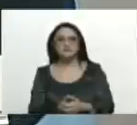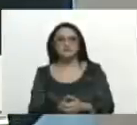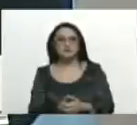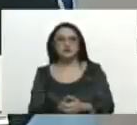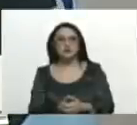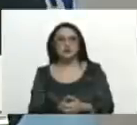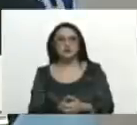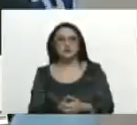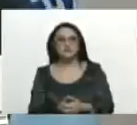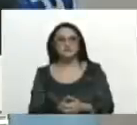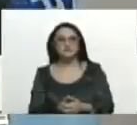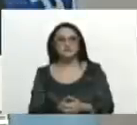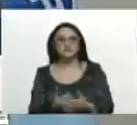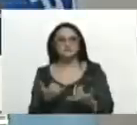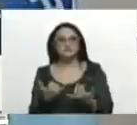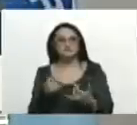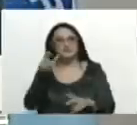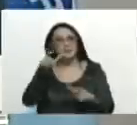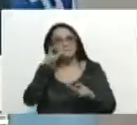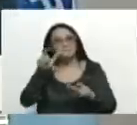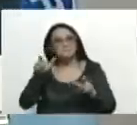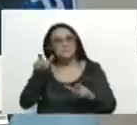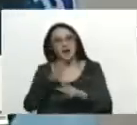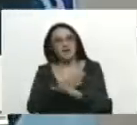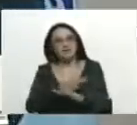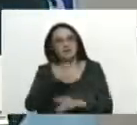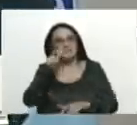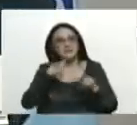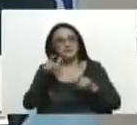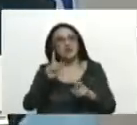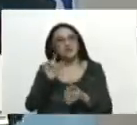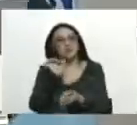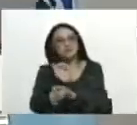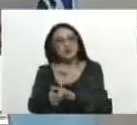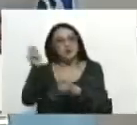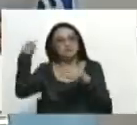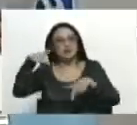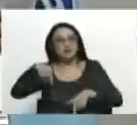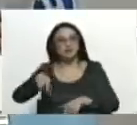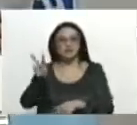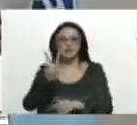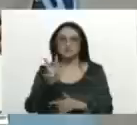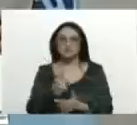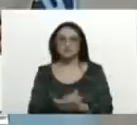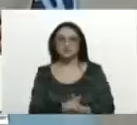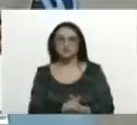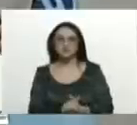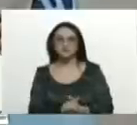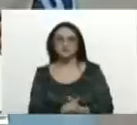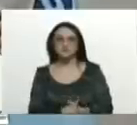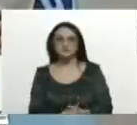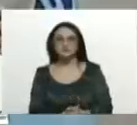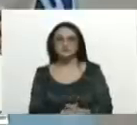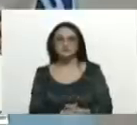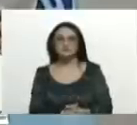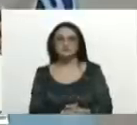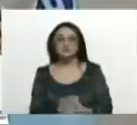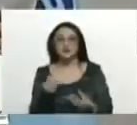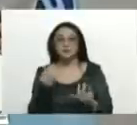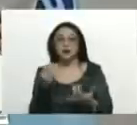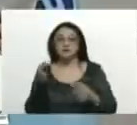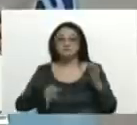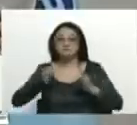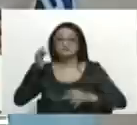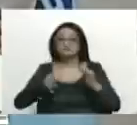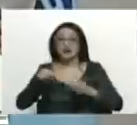nervis Villalobos Rincón cheira etcétera para que sean